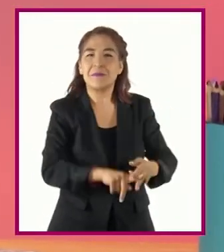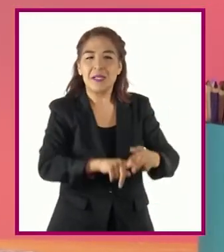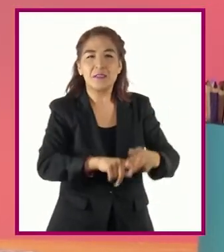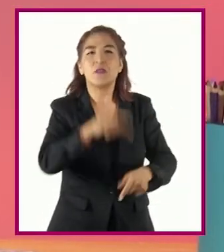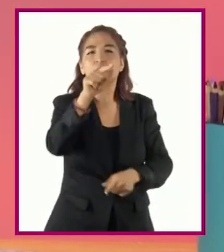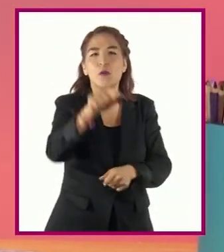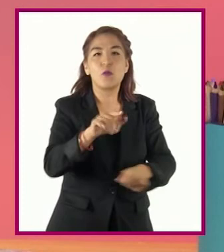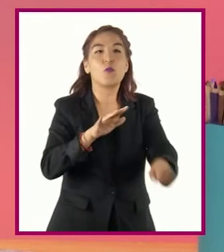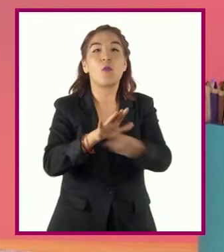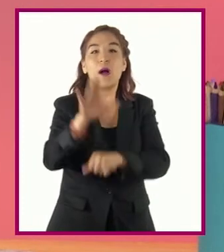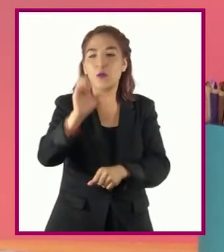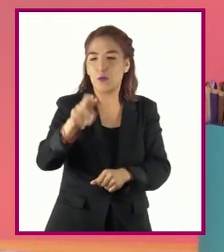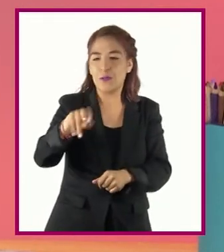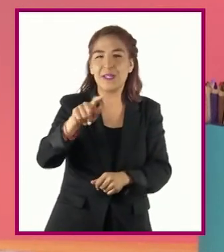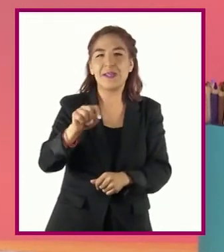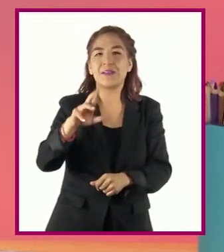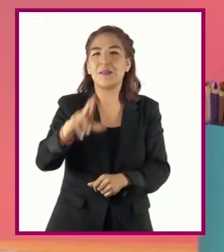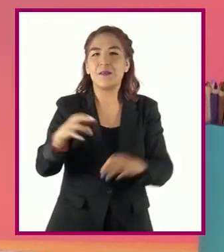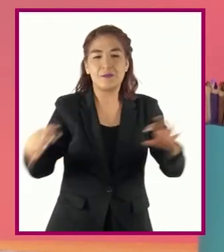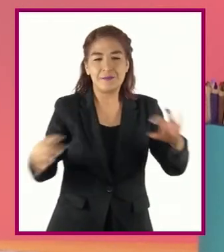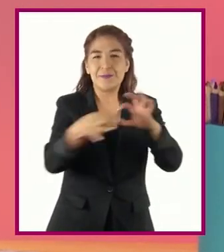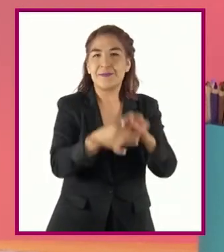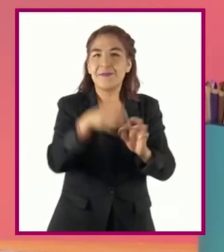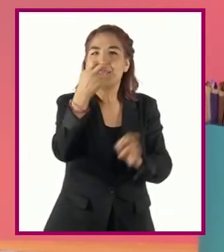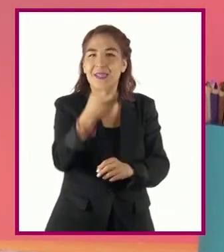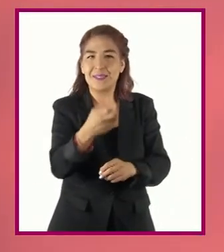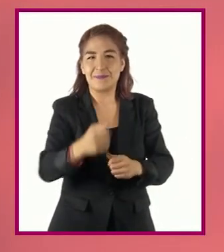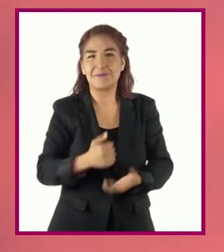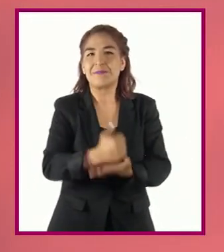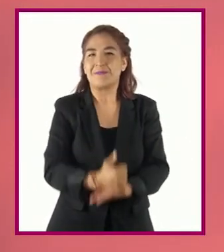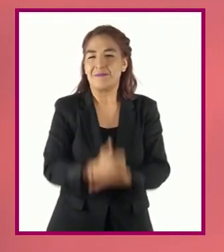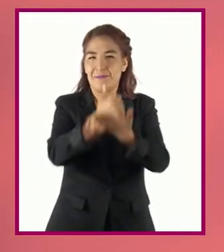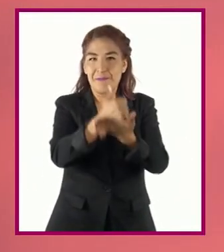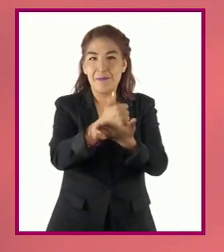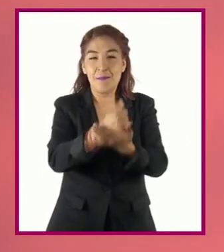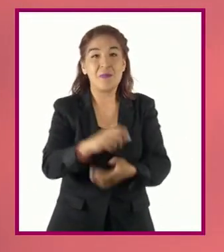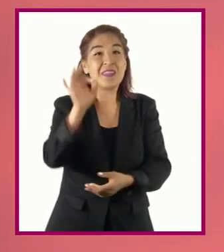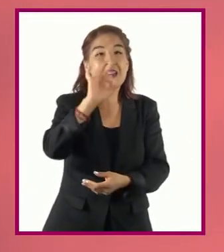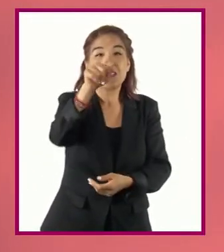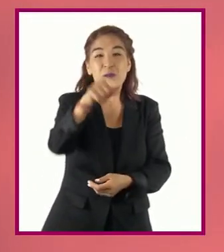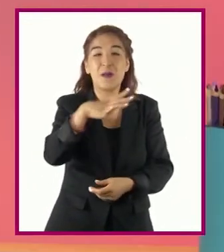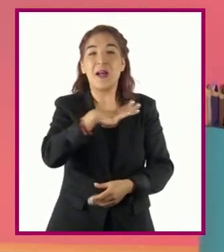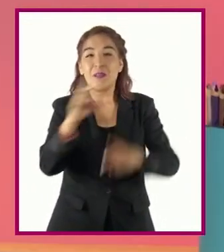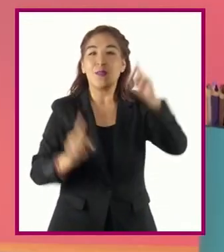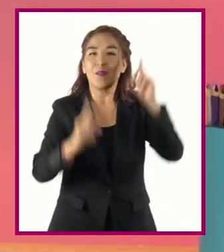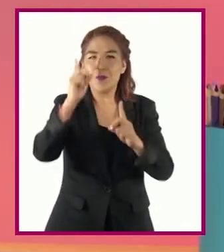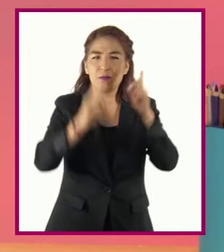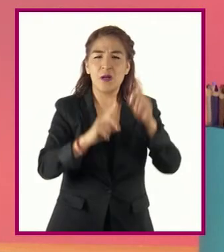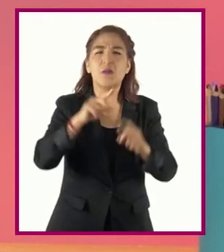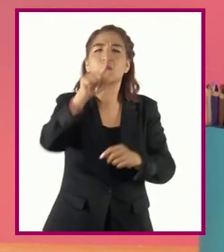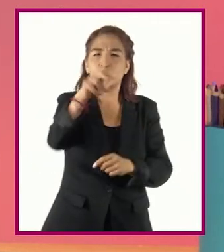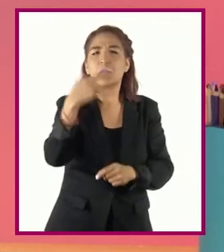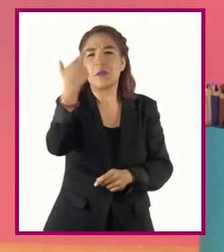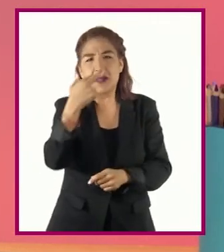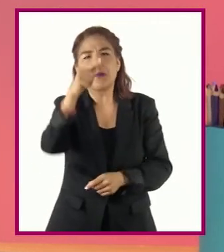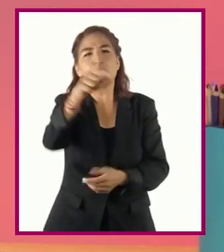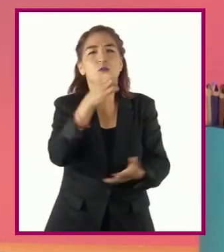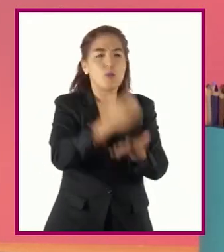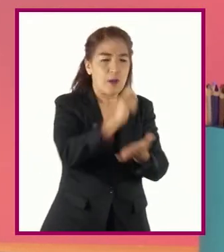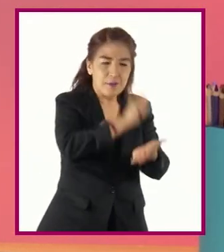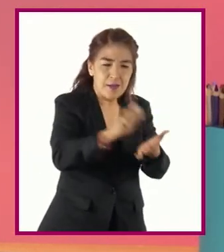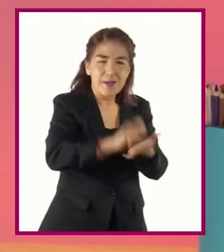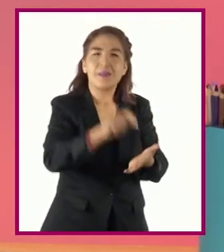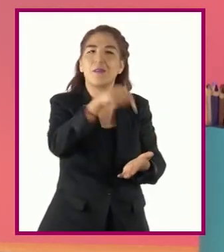el conector adversativo que les enlaza. Si llegaran a tener alguna duda, revisen sus notas